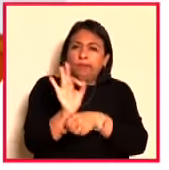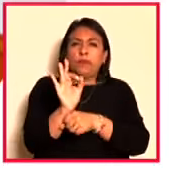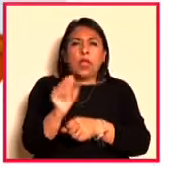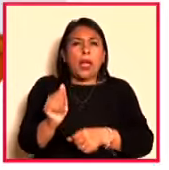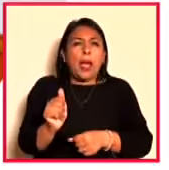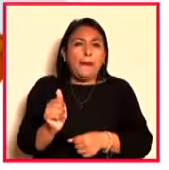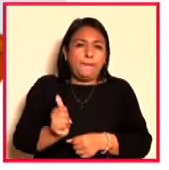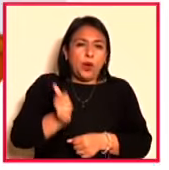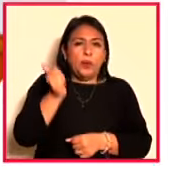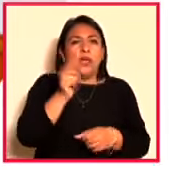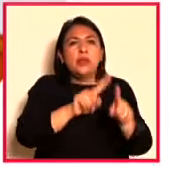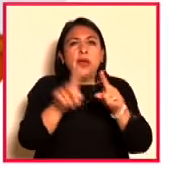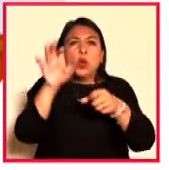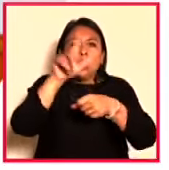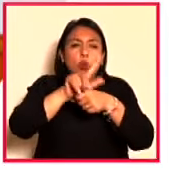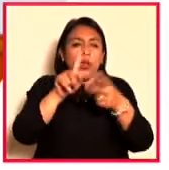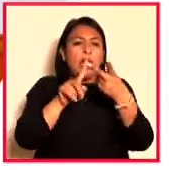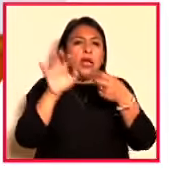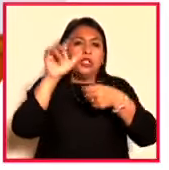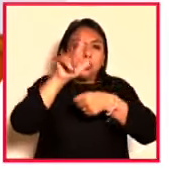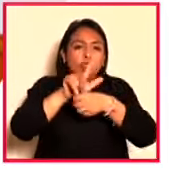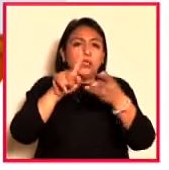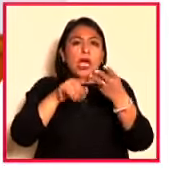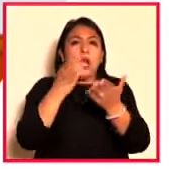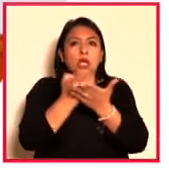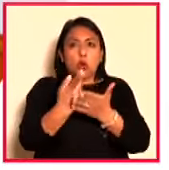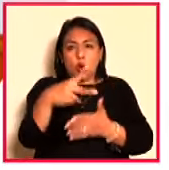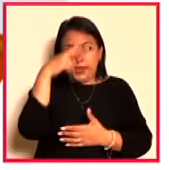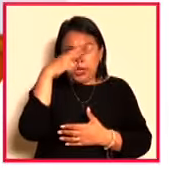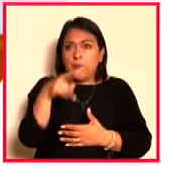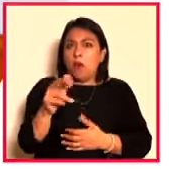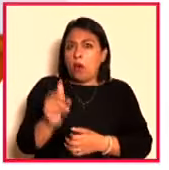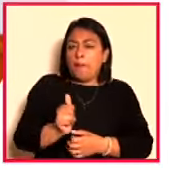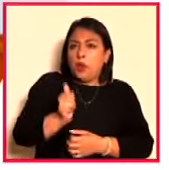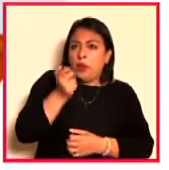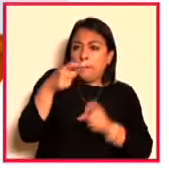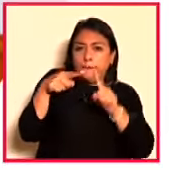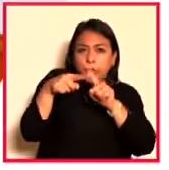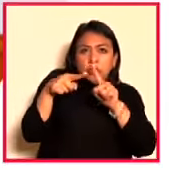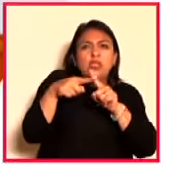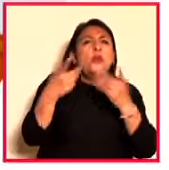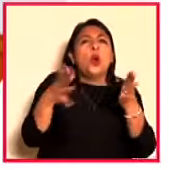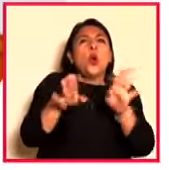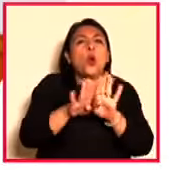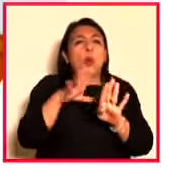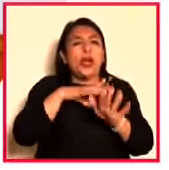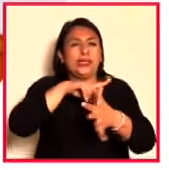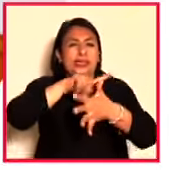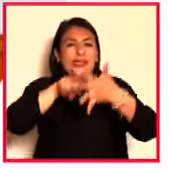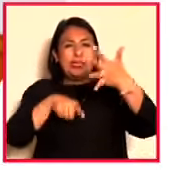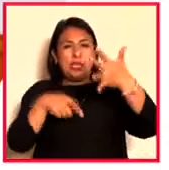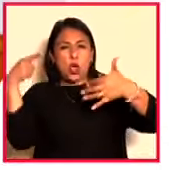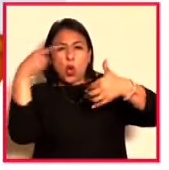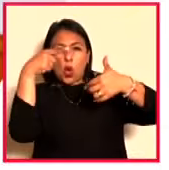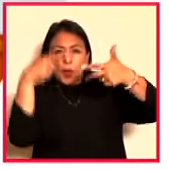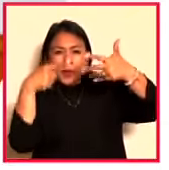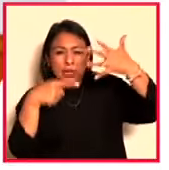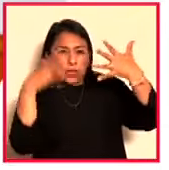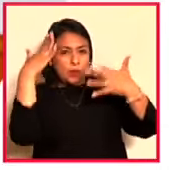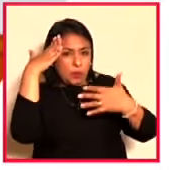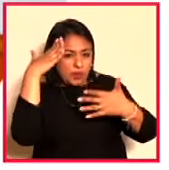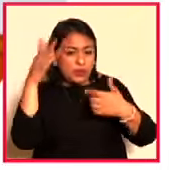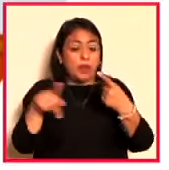diversidad cultural, social y económica de México y pretende conseguirlo a través de 5 objetivos prioritarios.